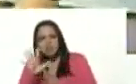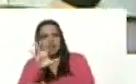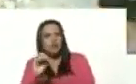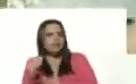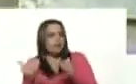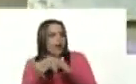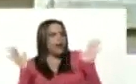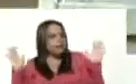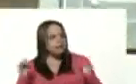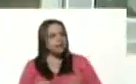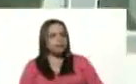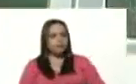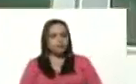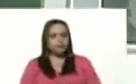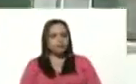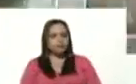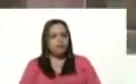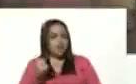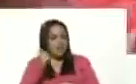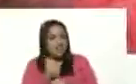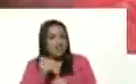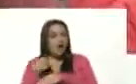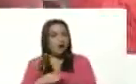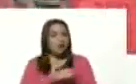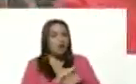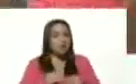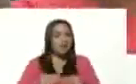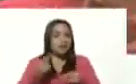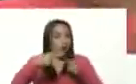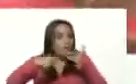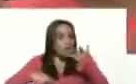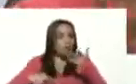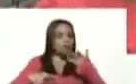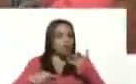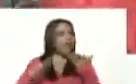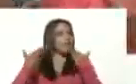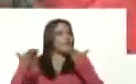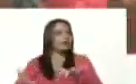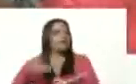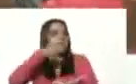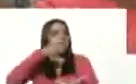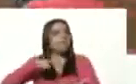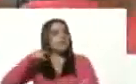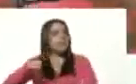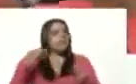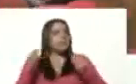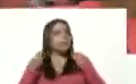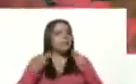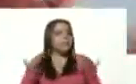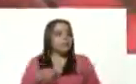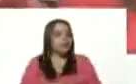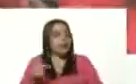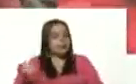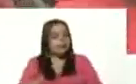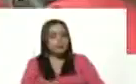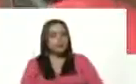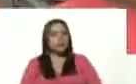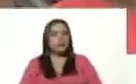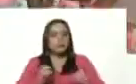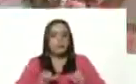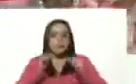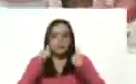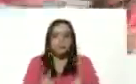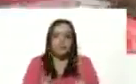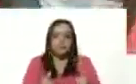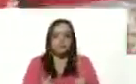viviendas, presidente. Rinden los materiales en las manos del pueblo. Eso lo hemos vivido, presidente, ya en este inicio